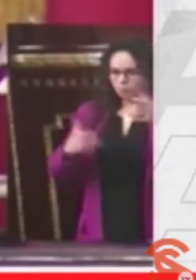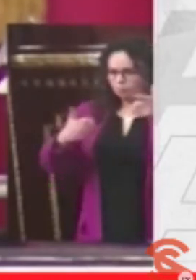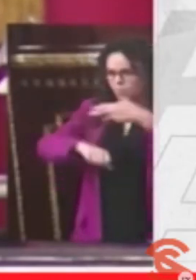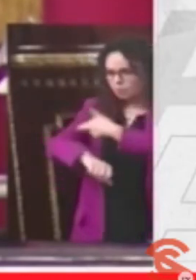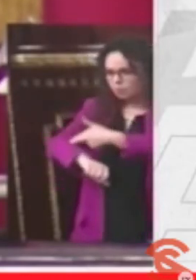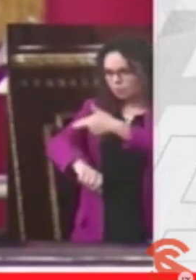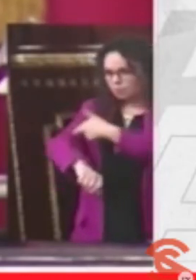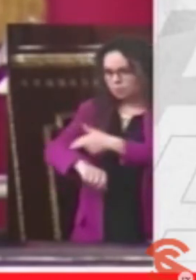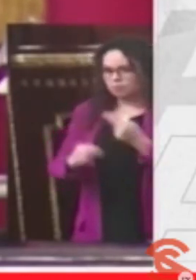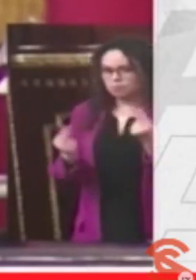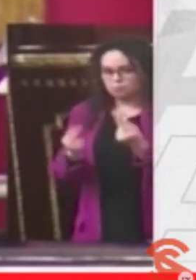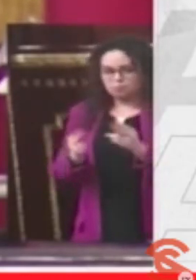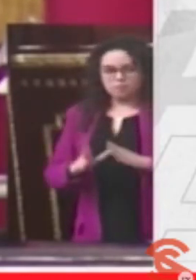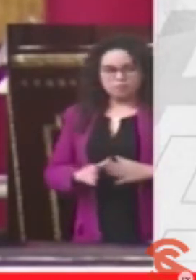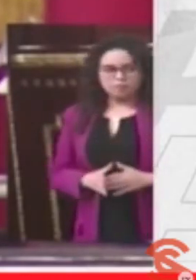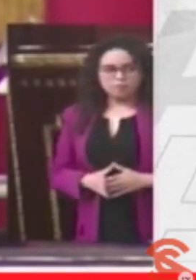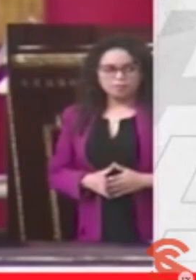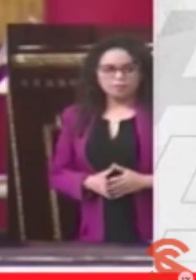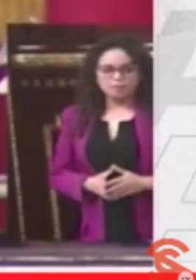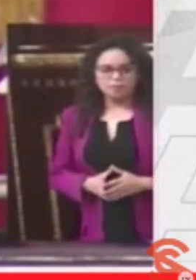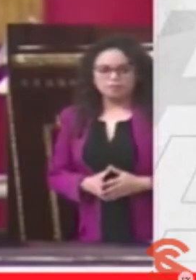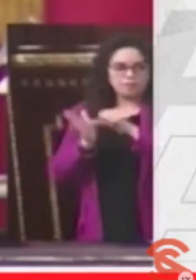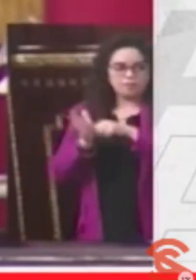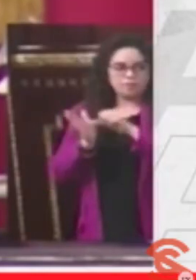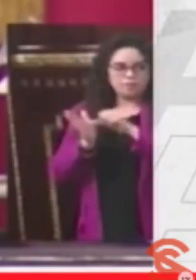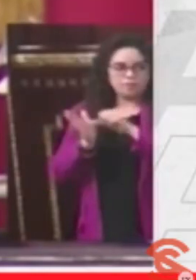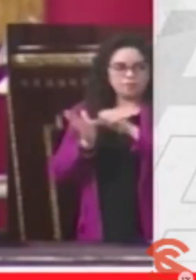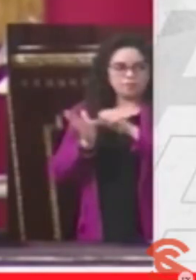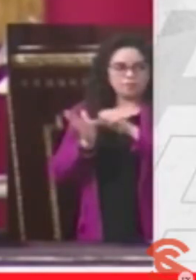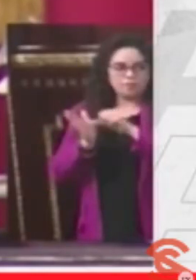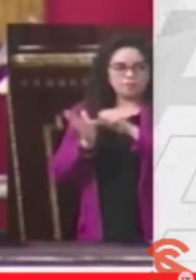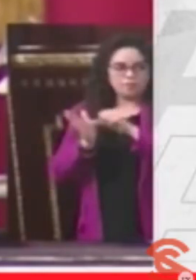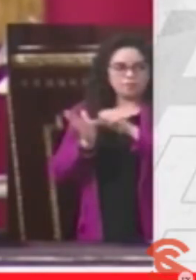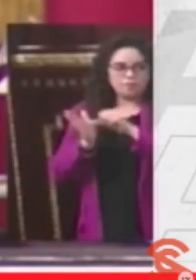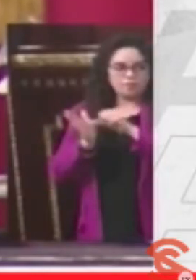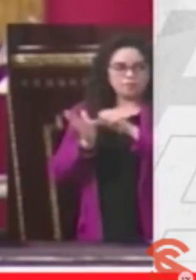lugar. Pues me dicen mis fuentes, mi querido